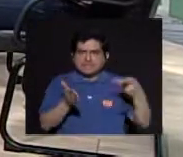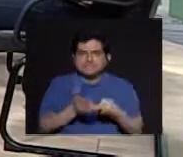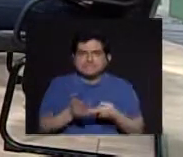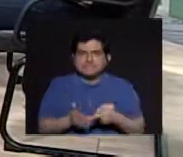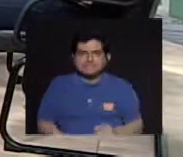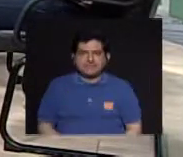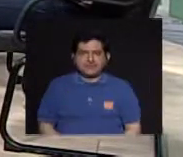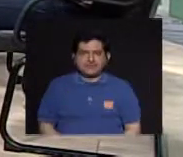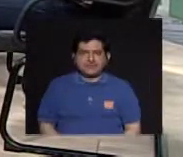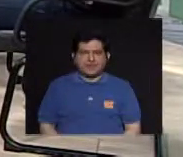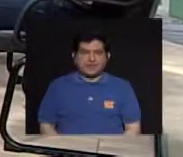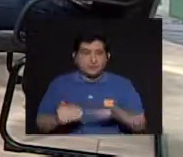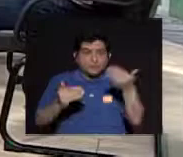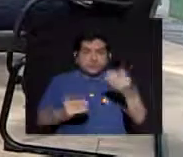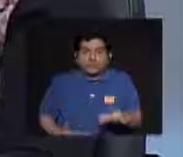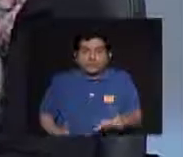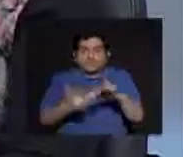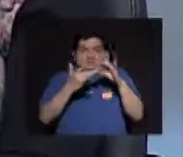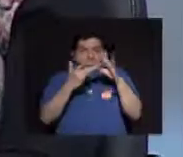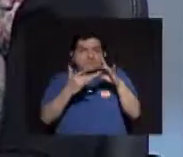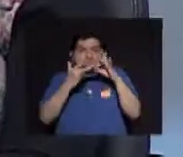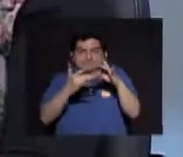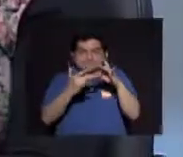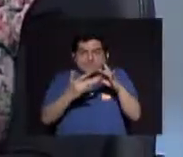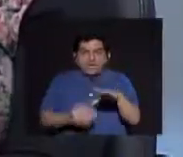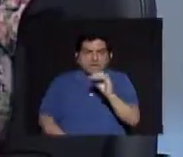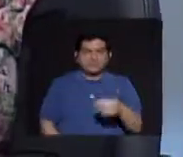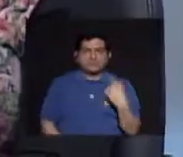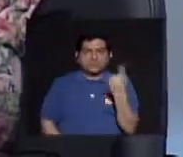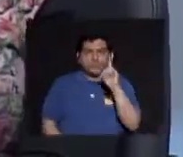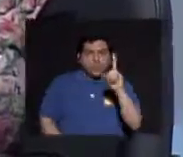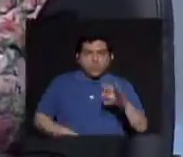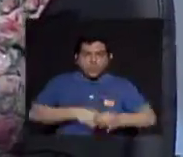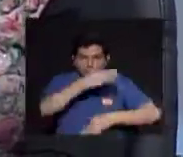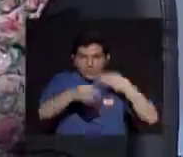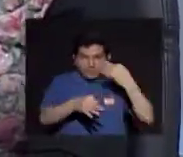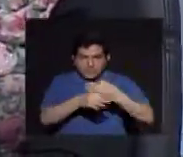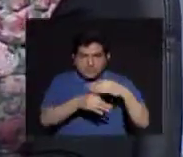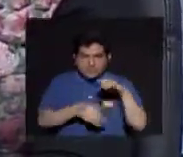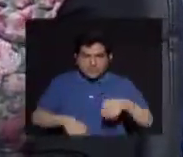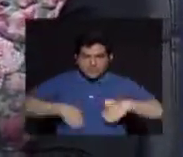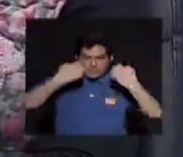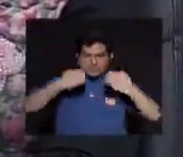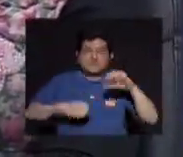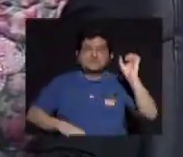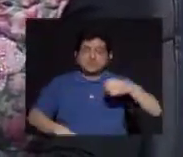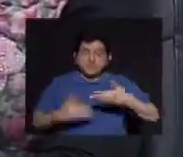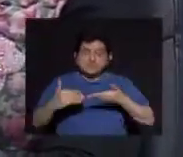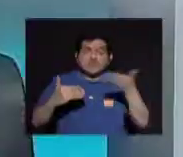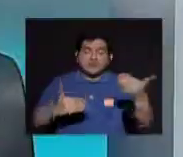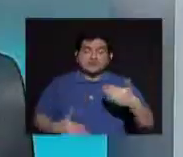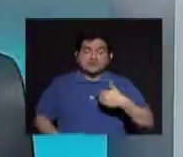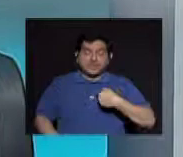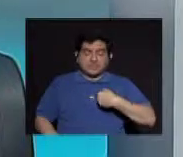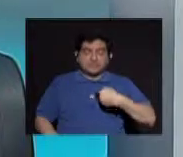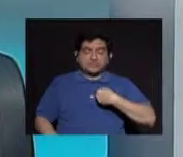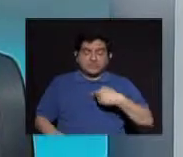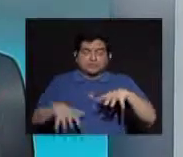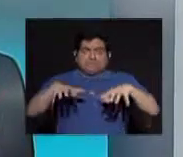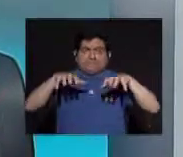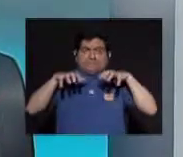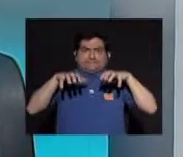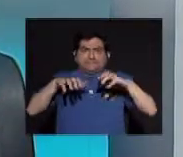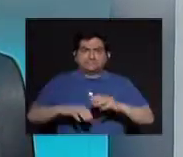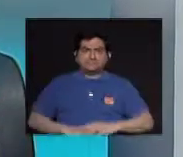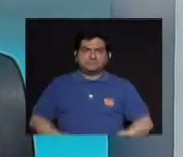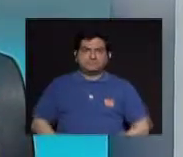ellos significa. Porque en principio son piezas únicas o piezas especializadas. Hay muchas cosas que son únicas, entonces esa es una de las cosas que a